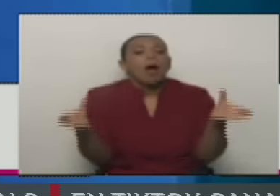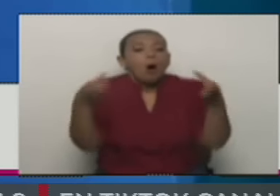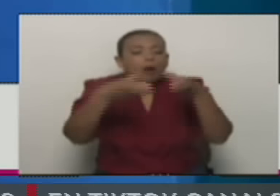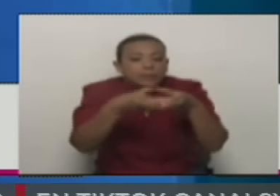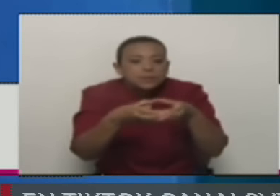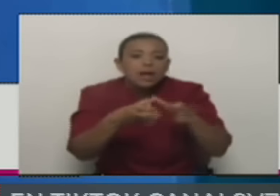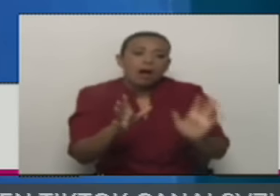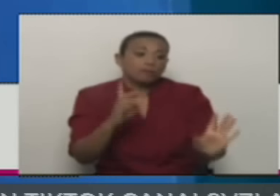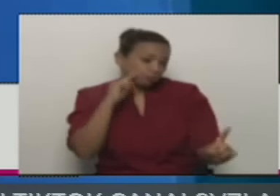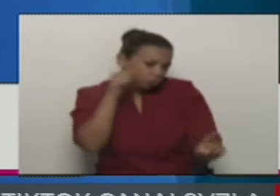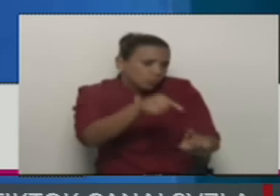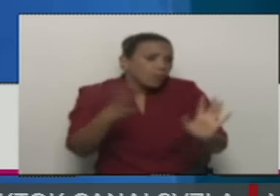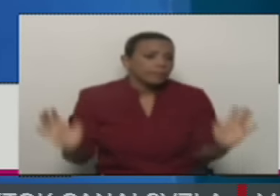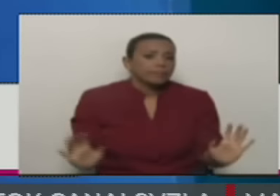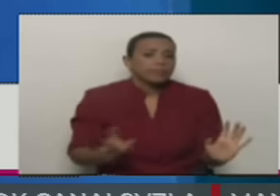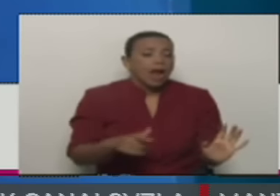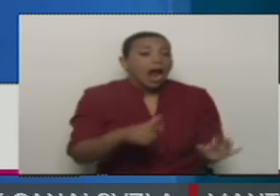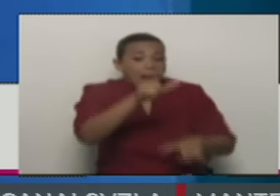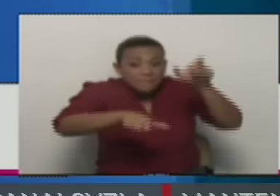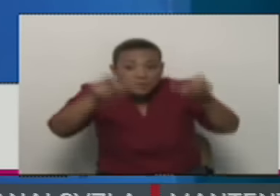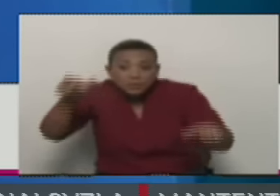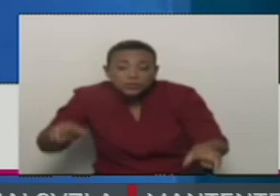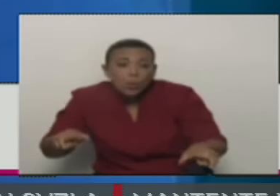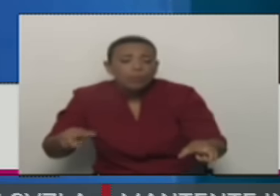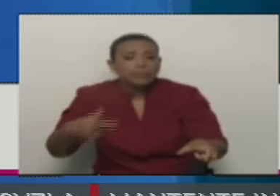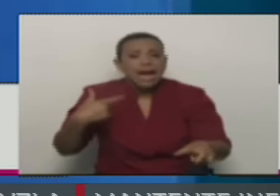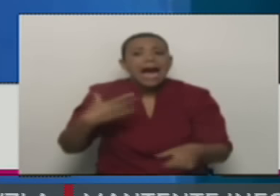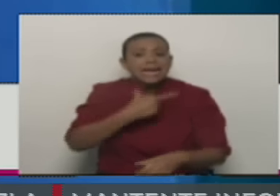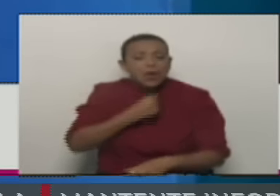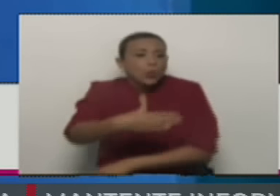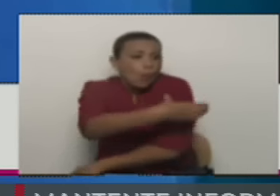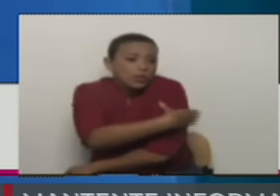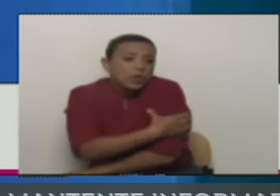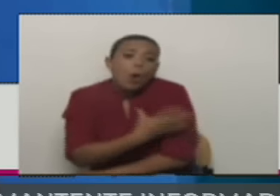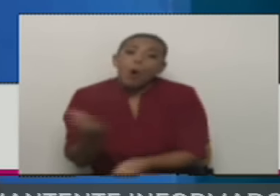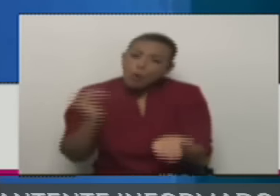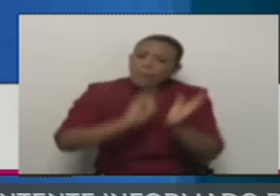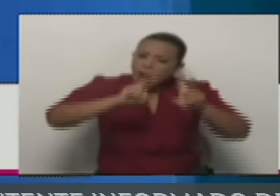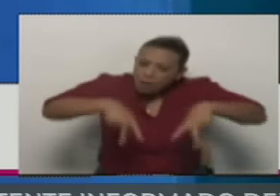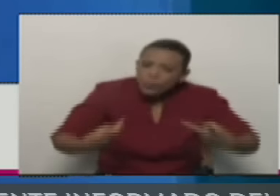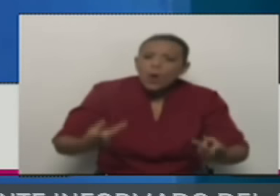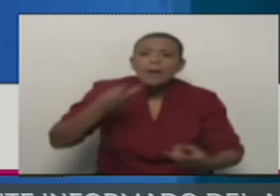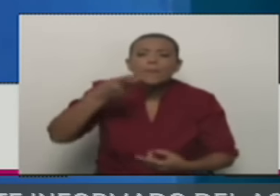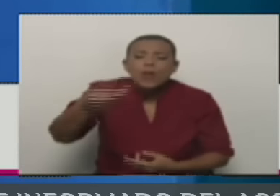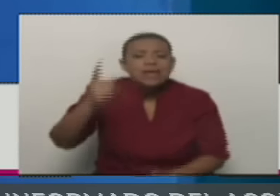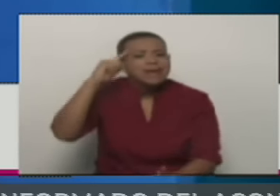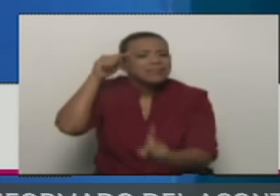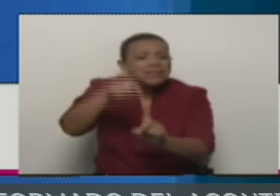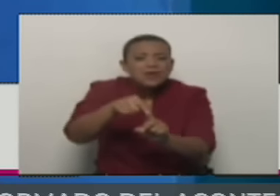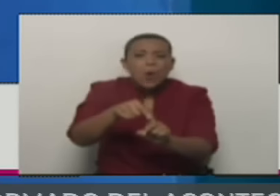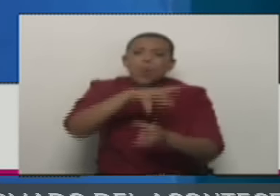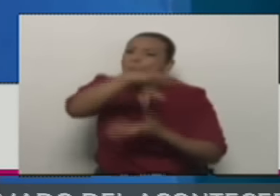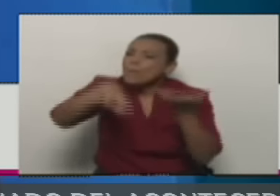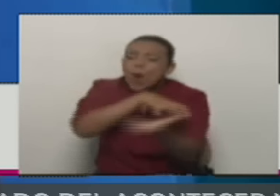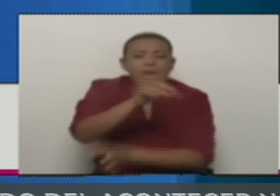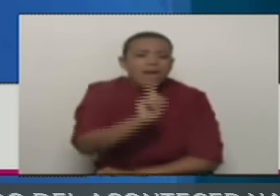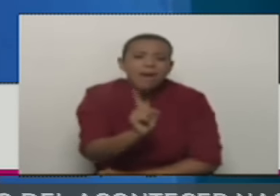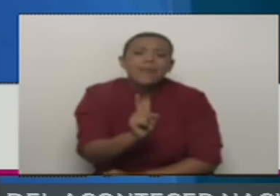los reto a los sectores opositores que crean en el camino electoral, en el camino democrático, que de verdad quieran